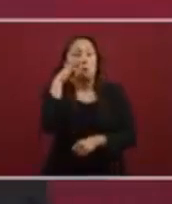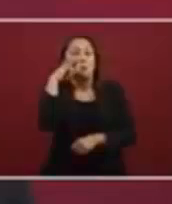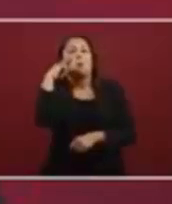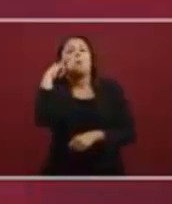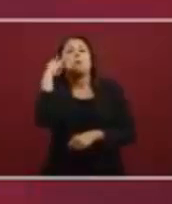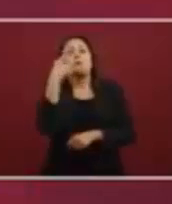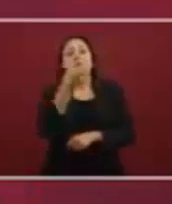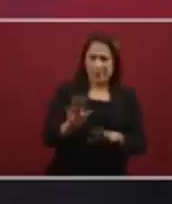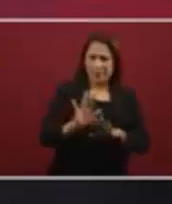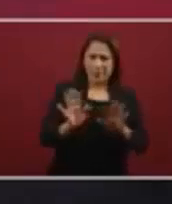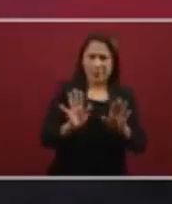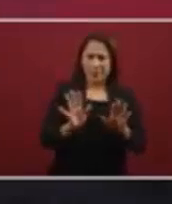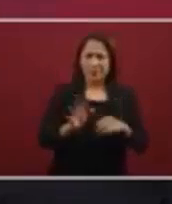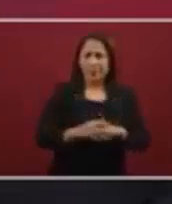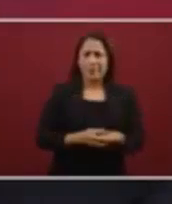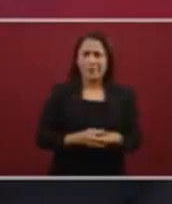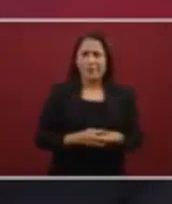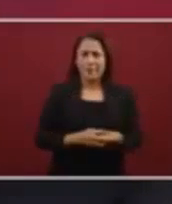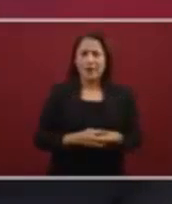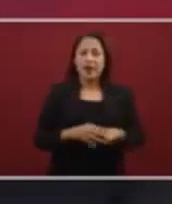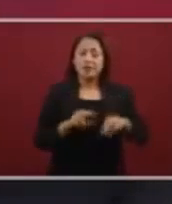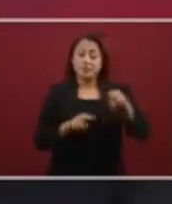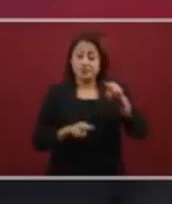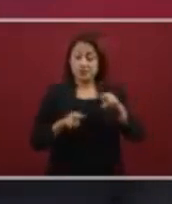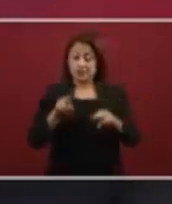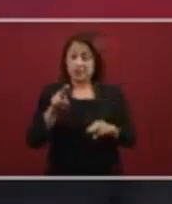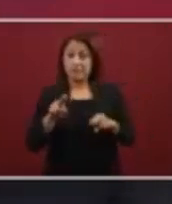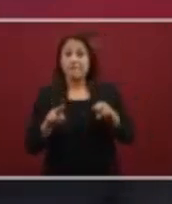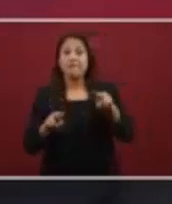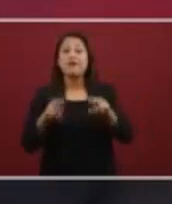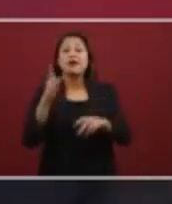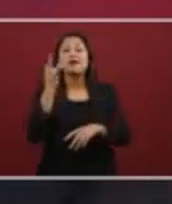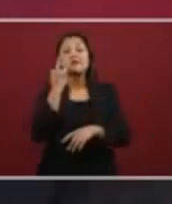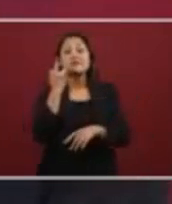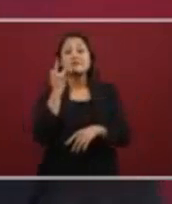no, hay niveles.